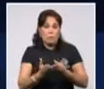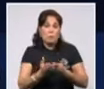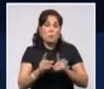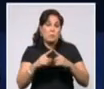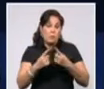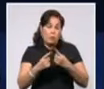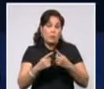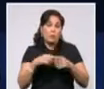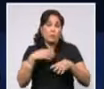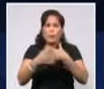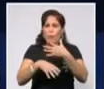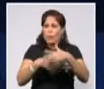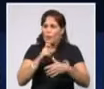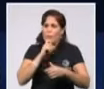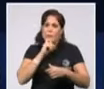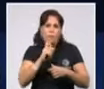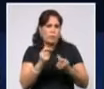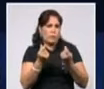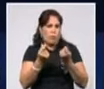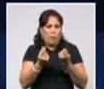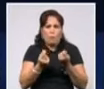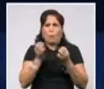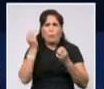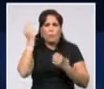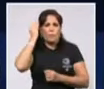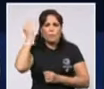causando problemas, dificultades y